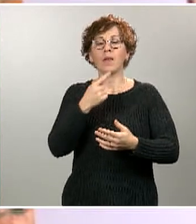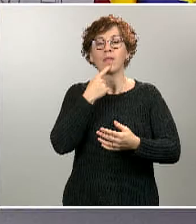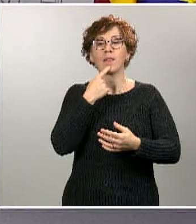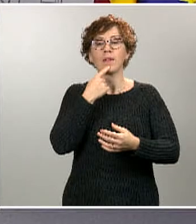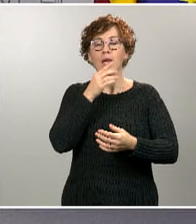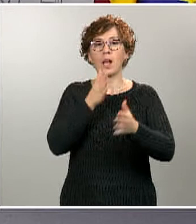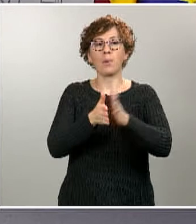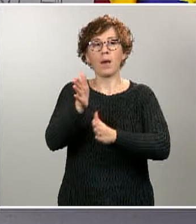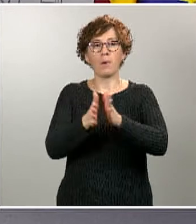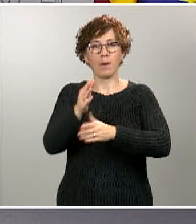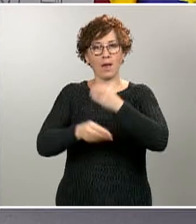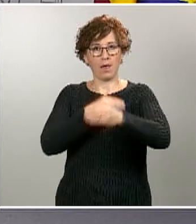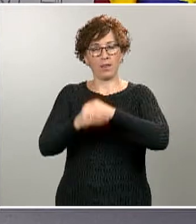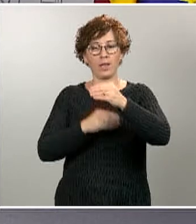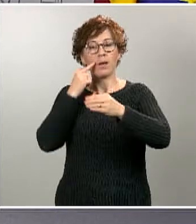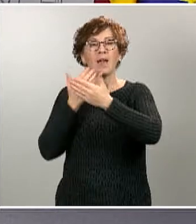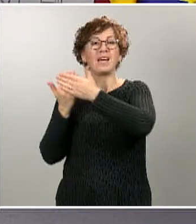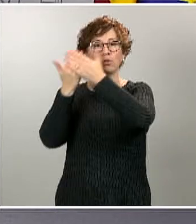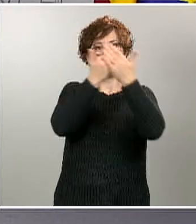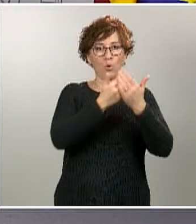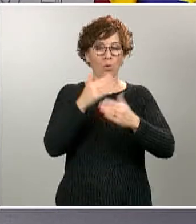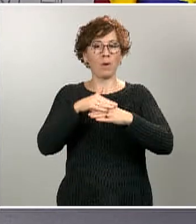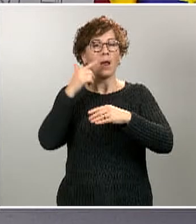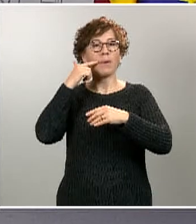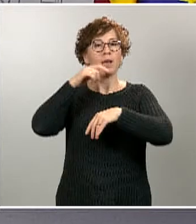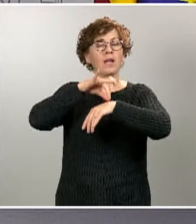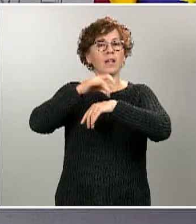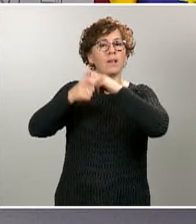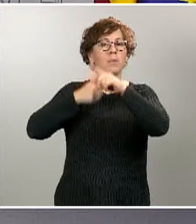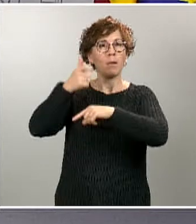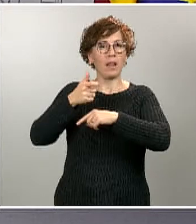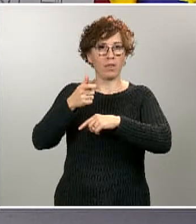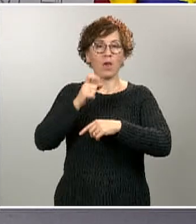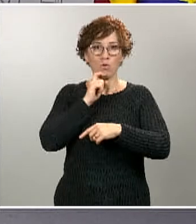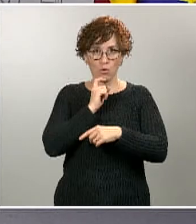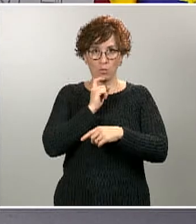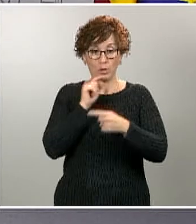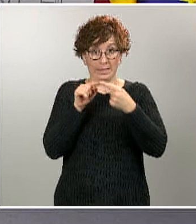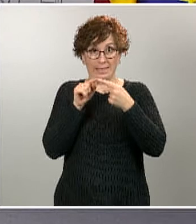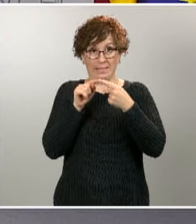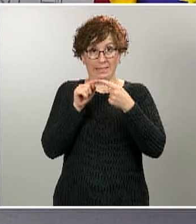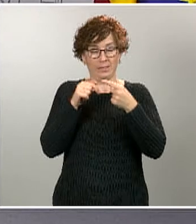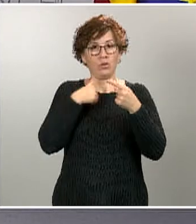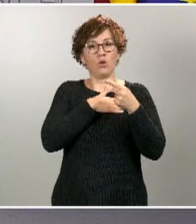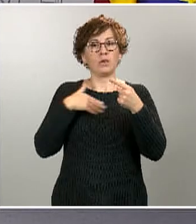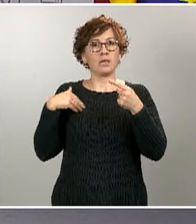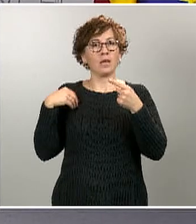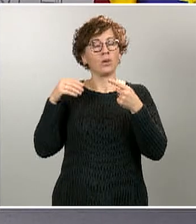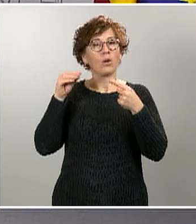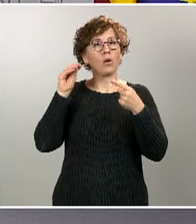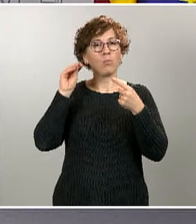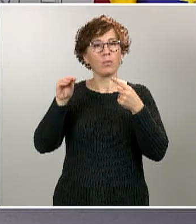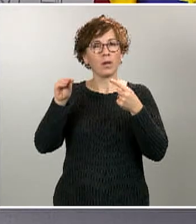cero prevalencia. Respecto de esto, quería consultarle. Se supone que serán testeadas unas